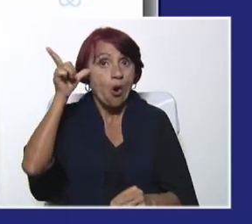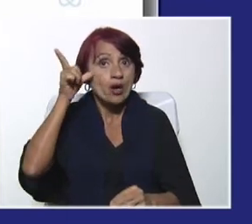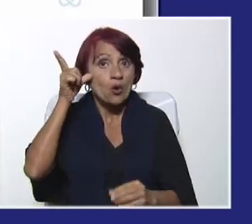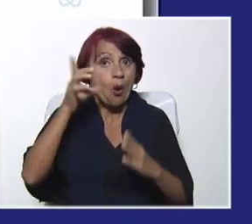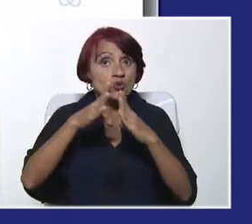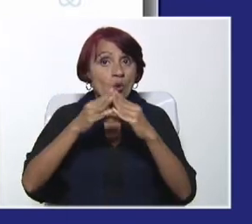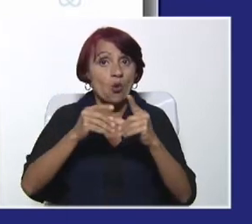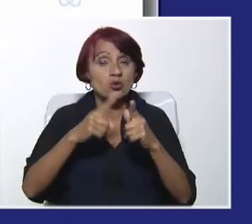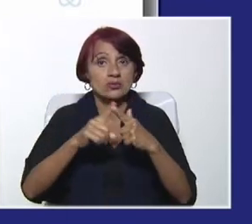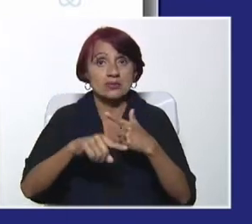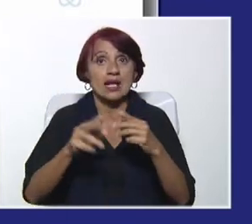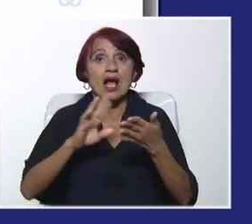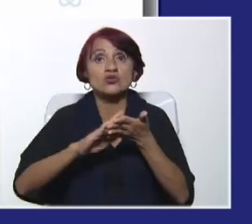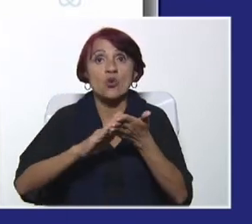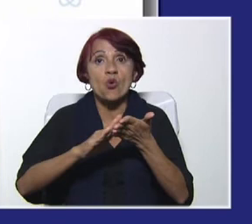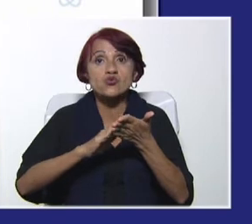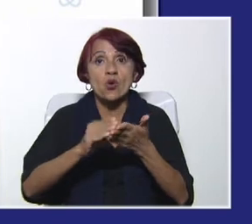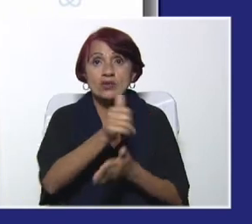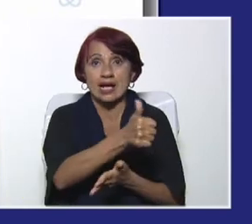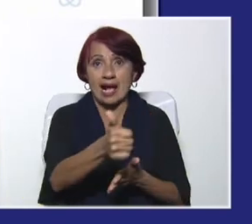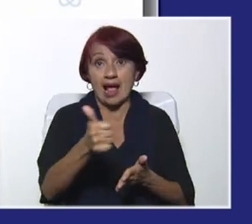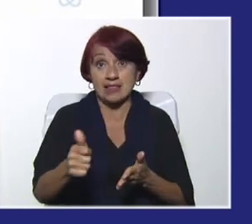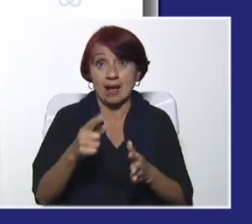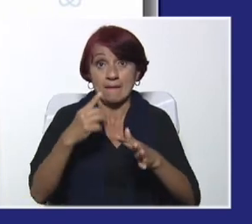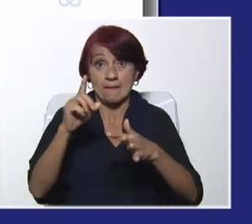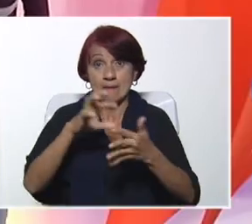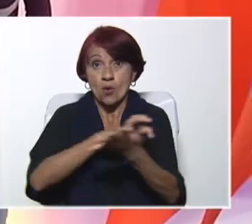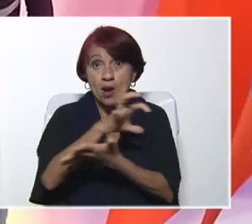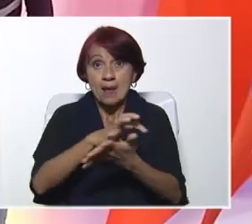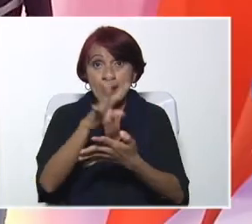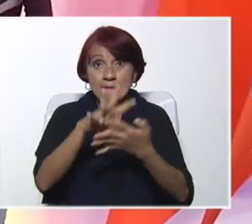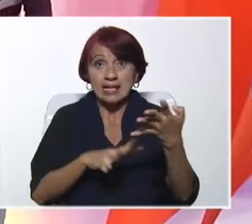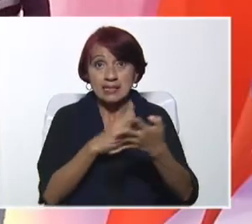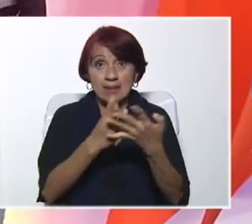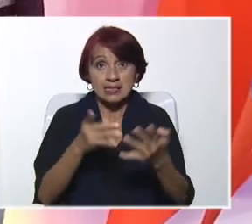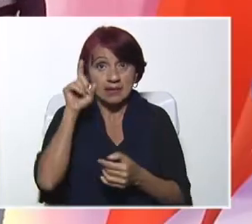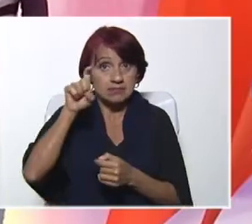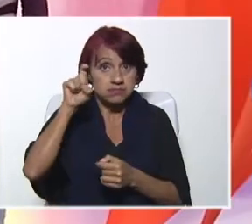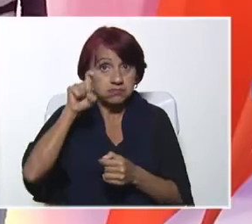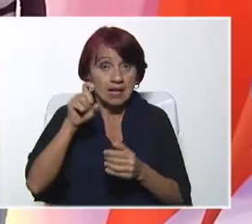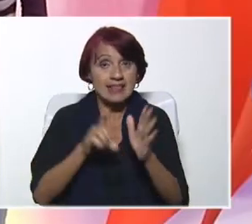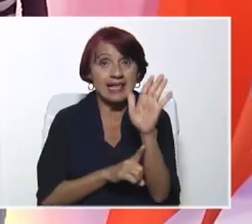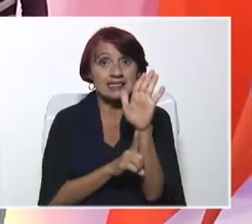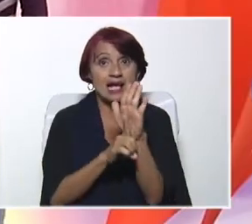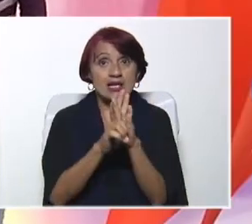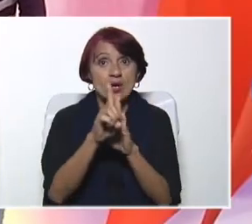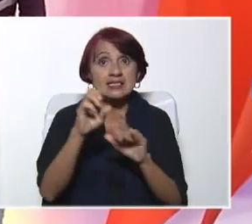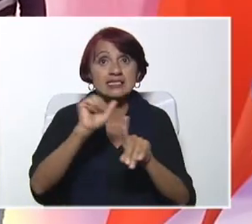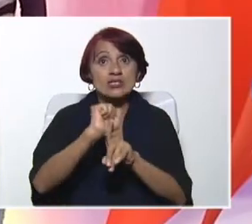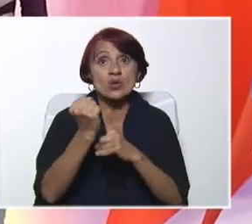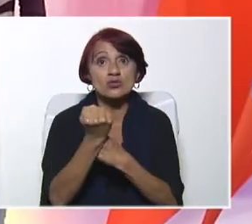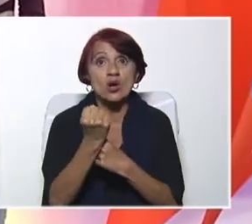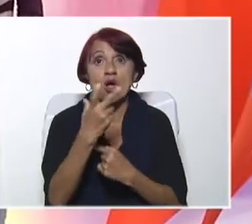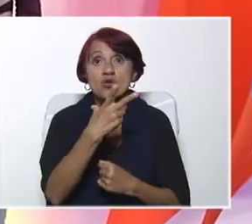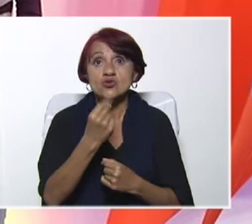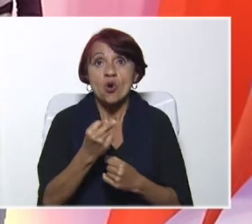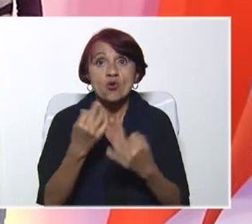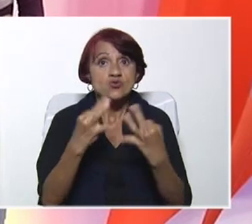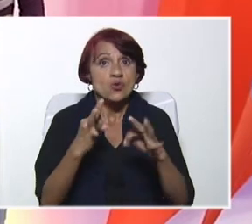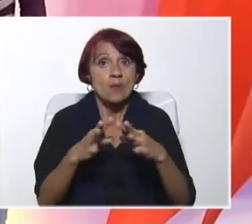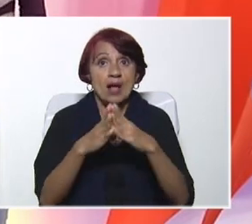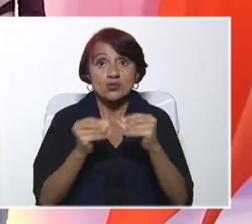esa resolución de cada uno de esos problemas matemáticos que vamos a dar, desarrollar situaciones no formales que